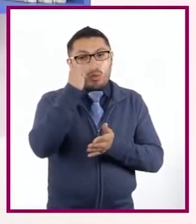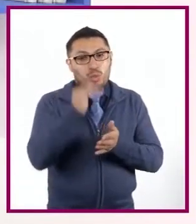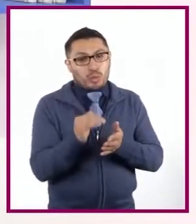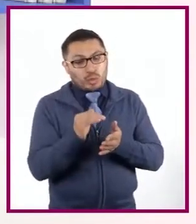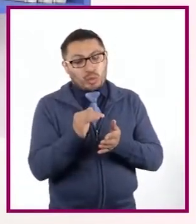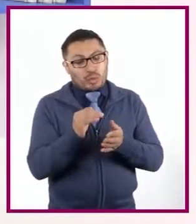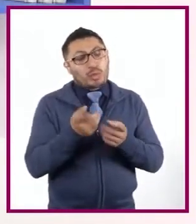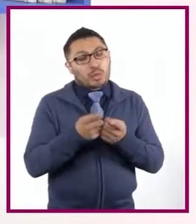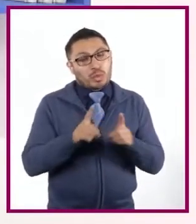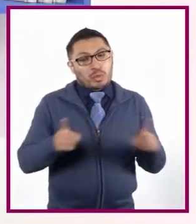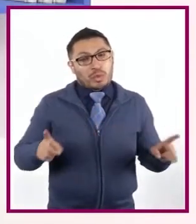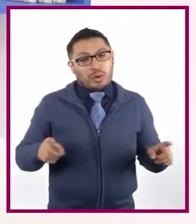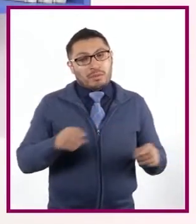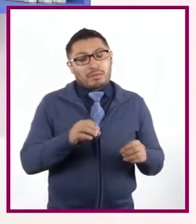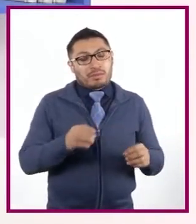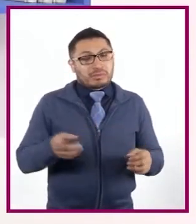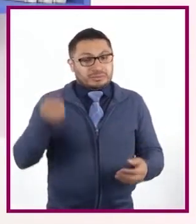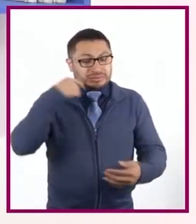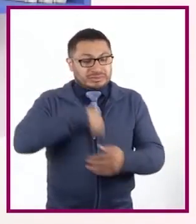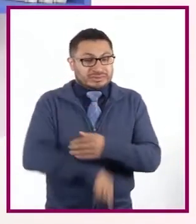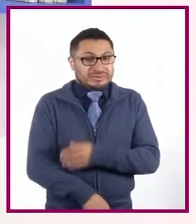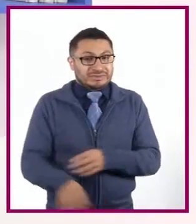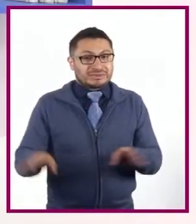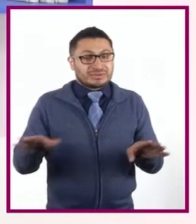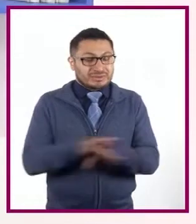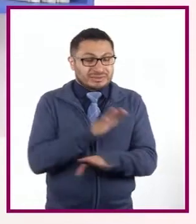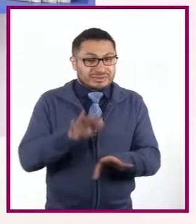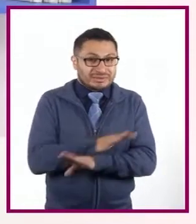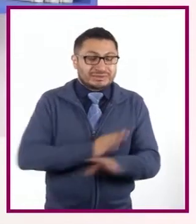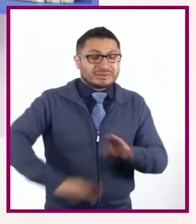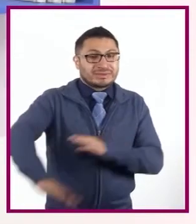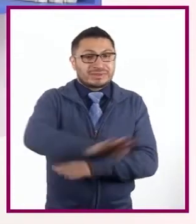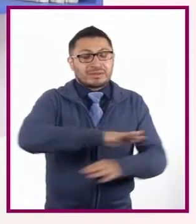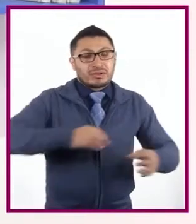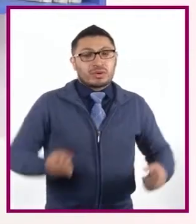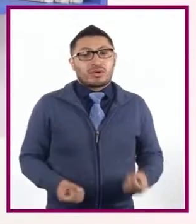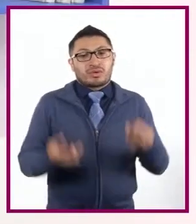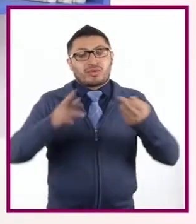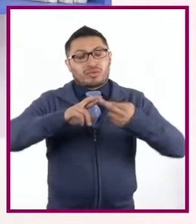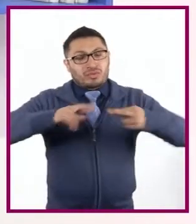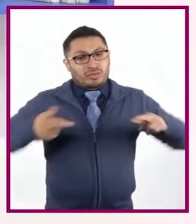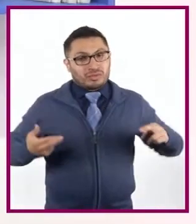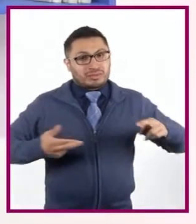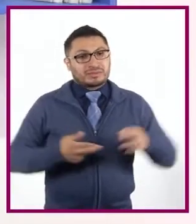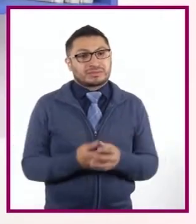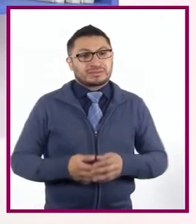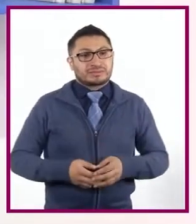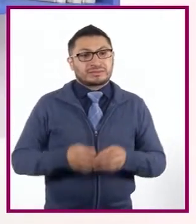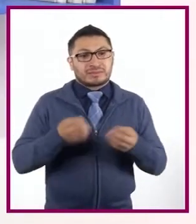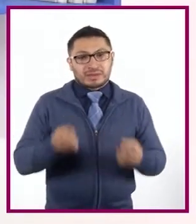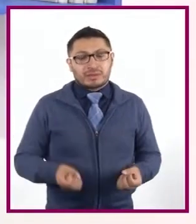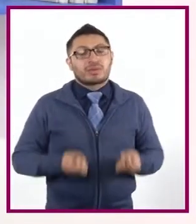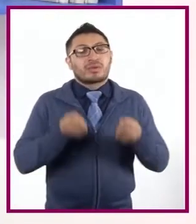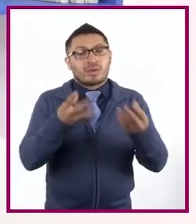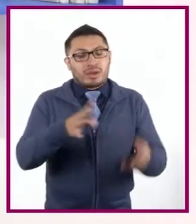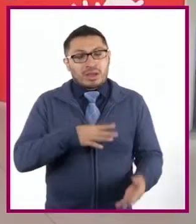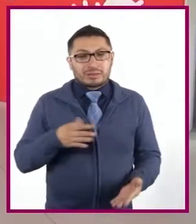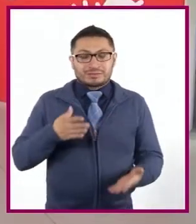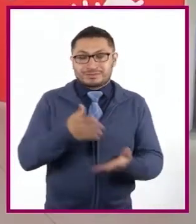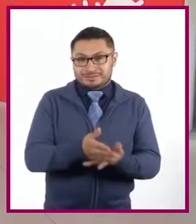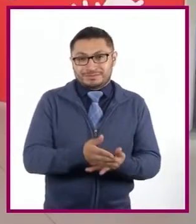de organismos ocasionado por los cambios en las cantidades de los recursos a los que puede tener